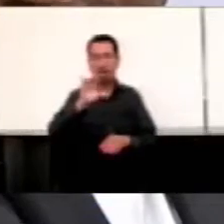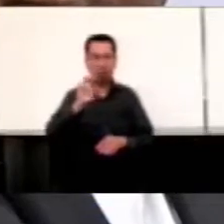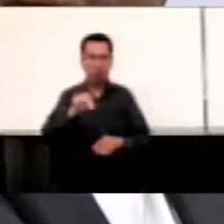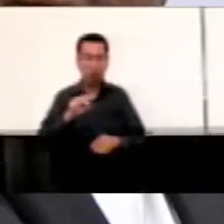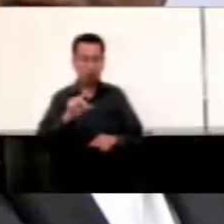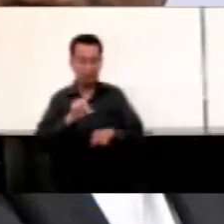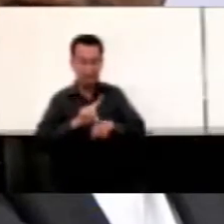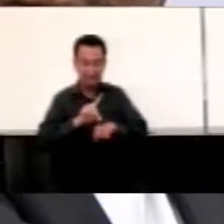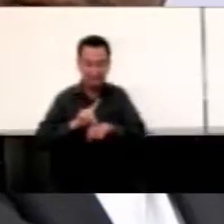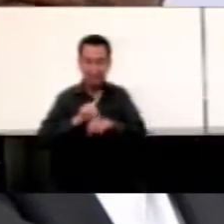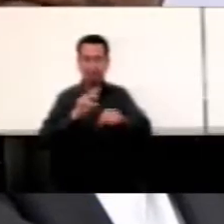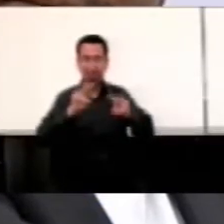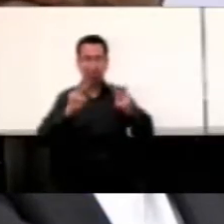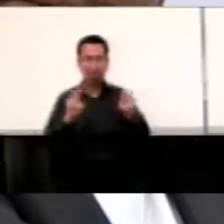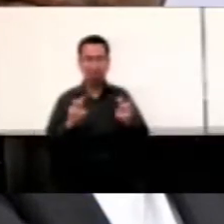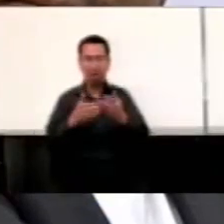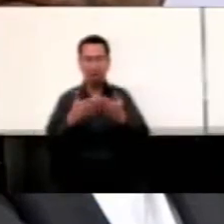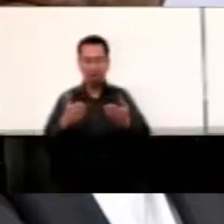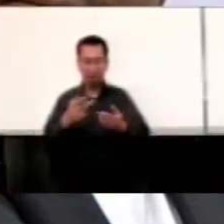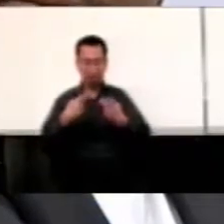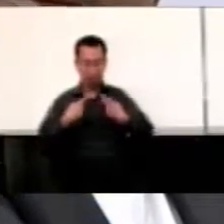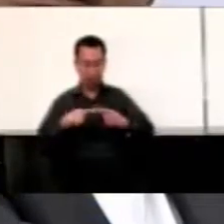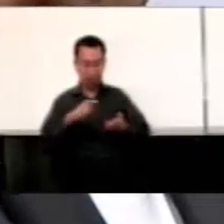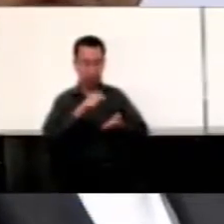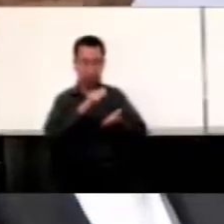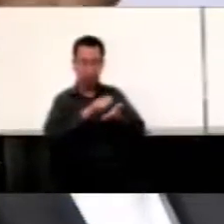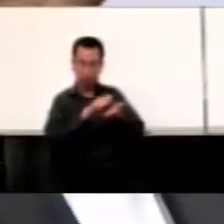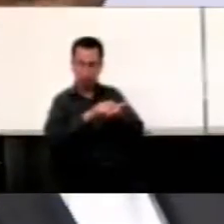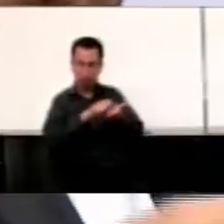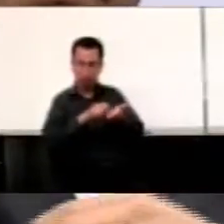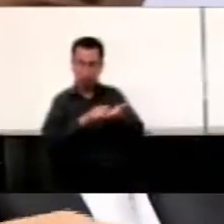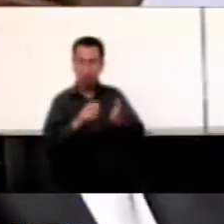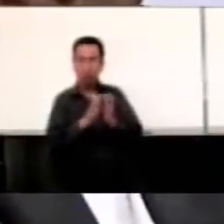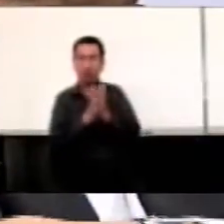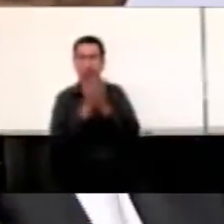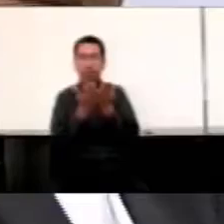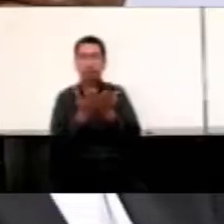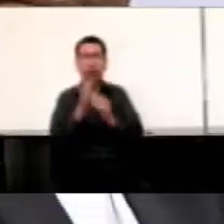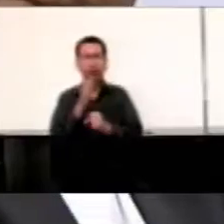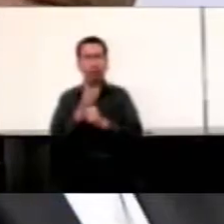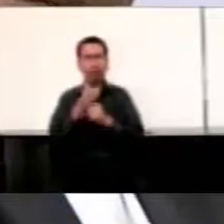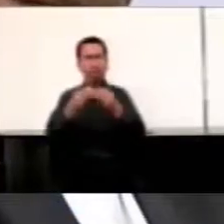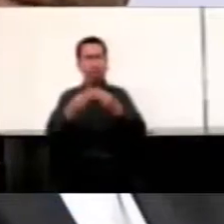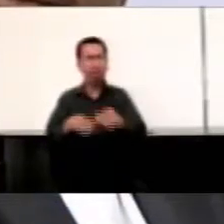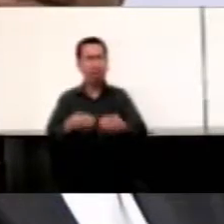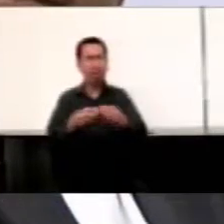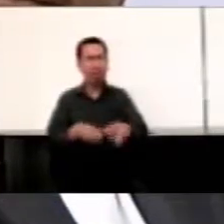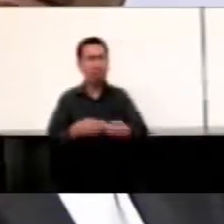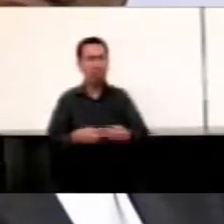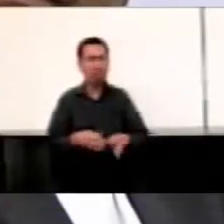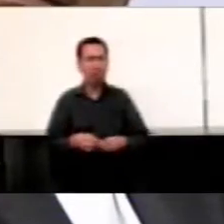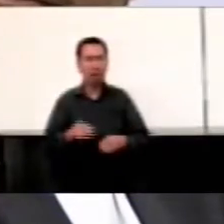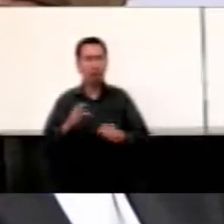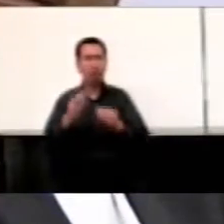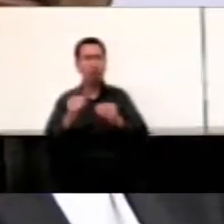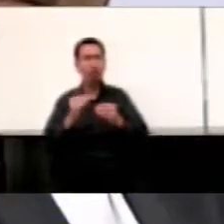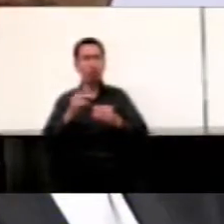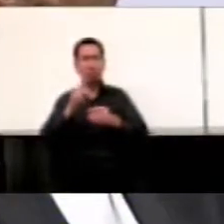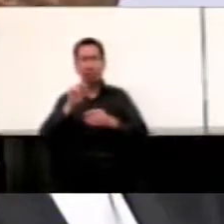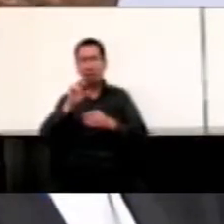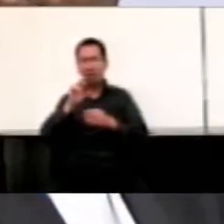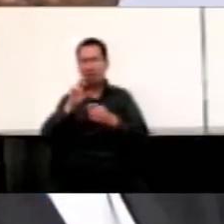a día. Los autores señalan que esa pérdida de arraigo ha generado una creciente fragmentación